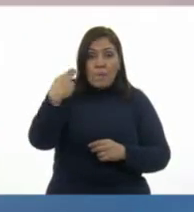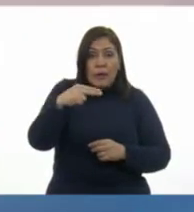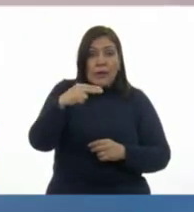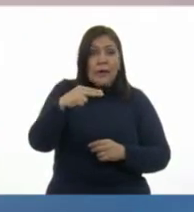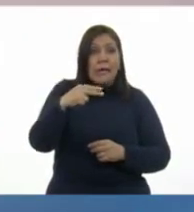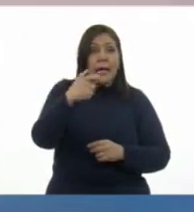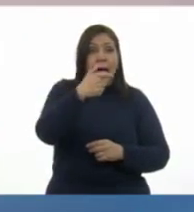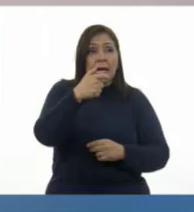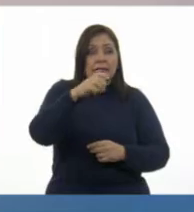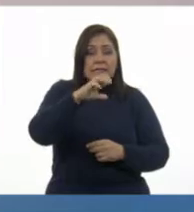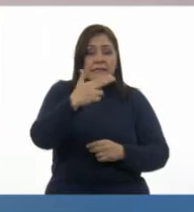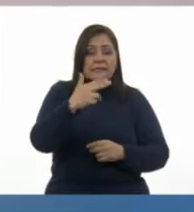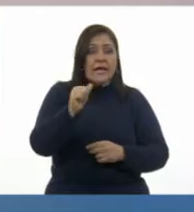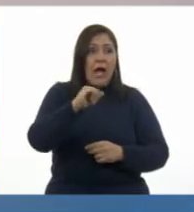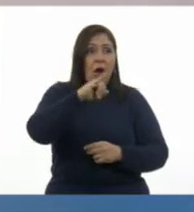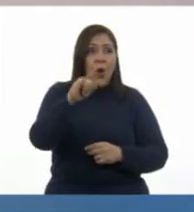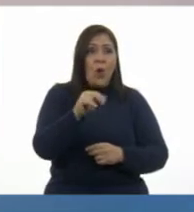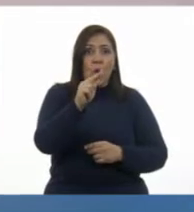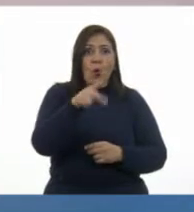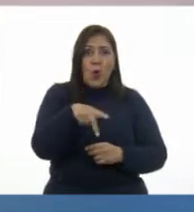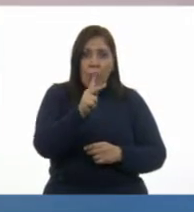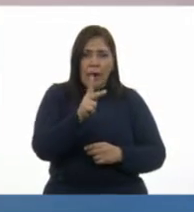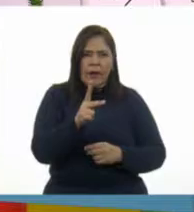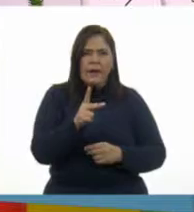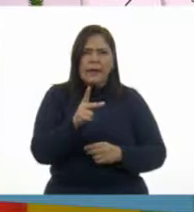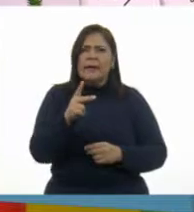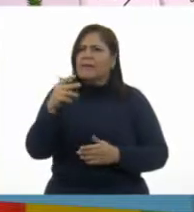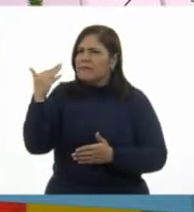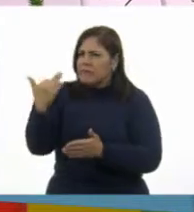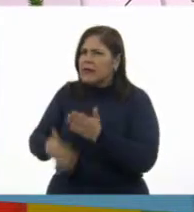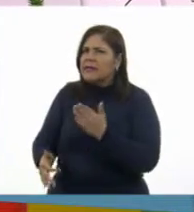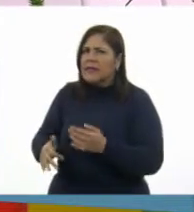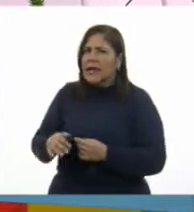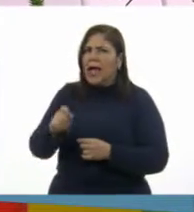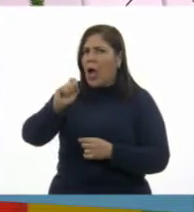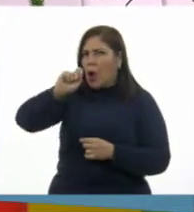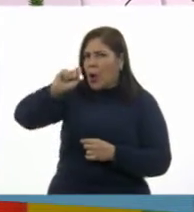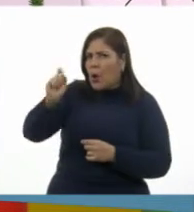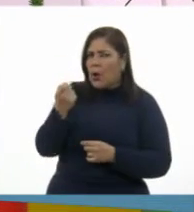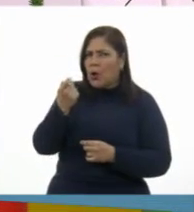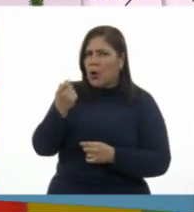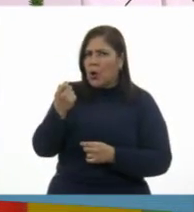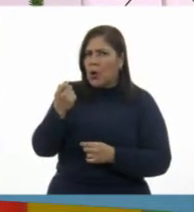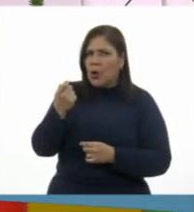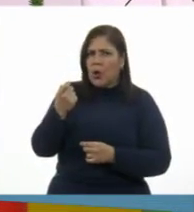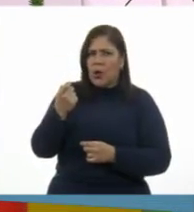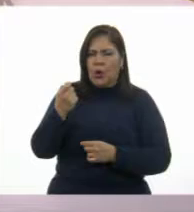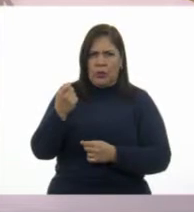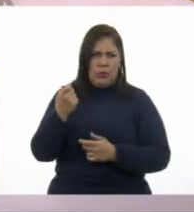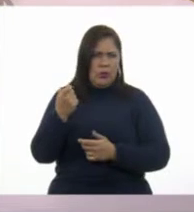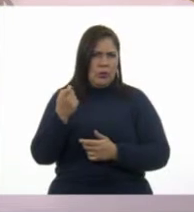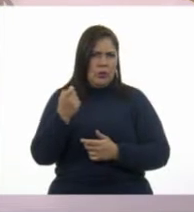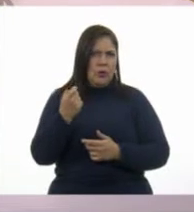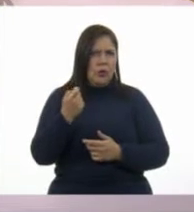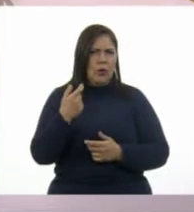Xchahuc. ¿Qué falta? La glotal. Pero la glotal de ahí está, ¿no?